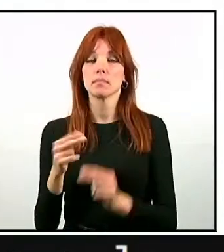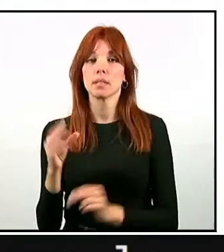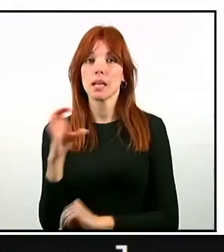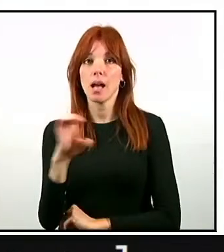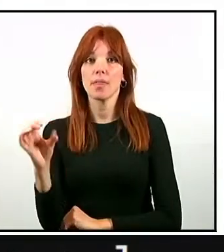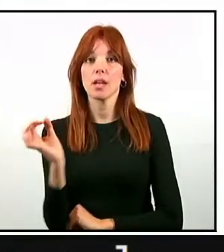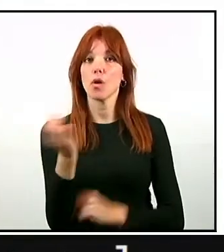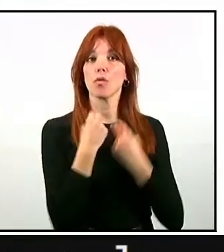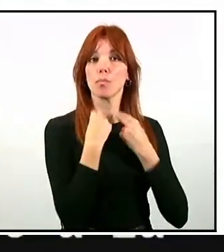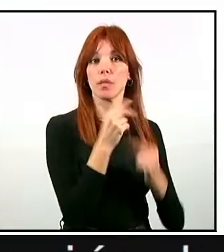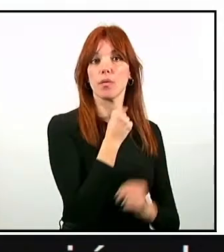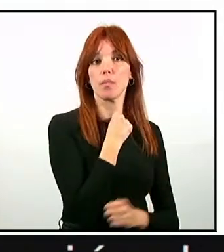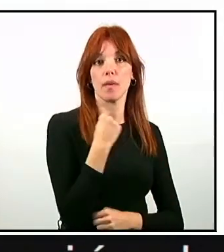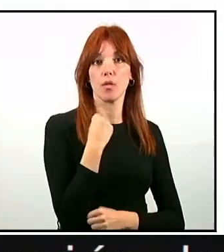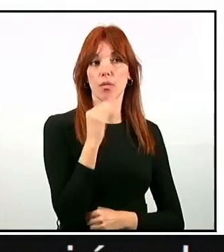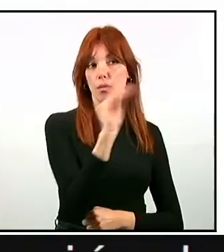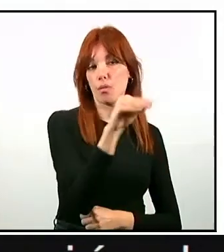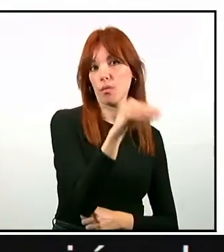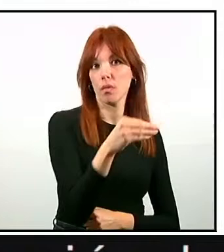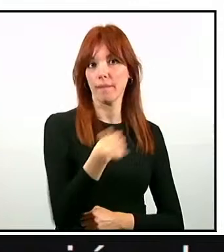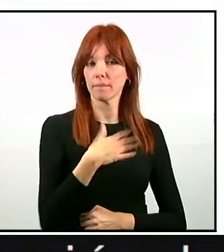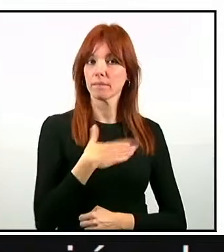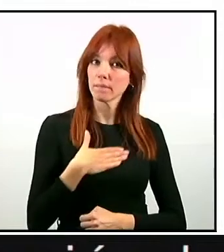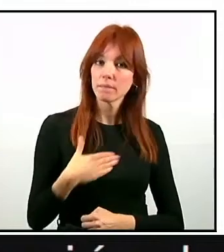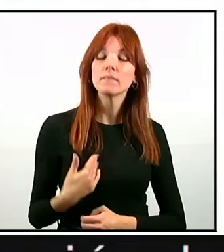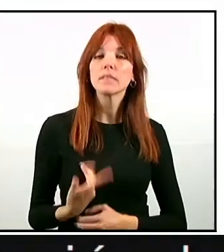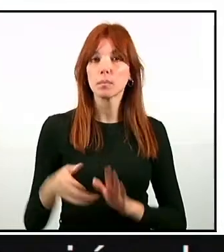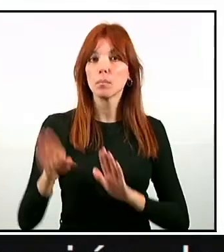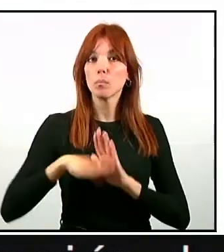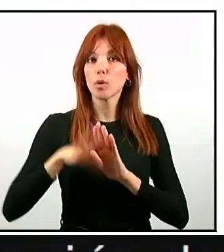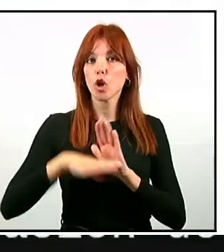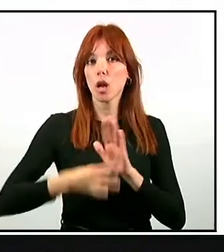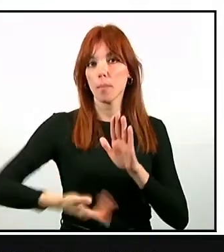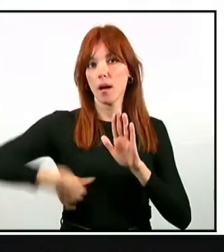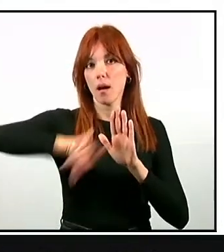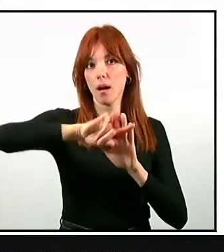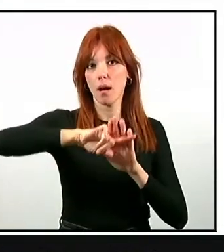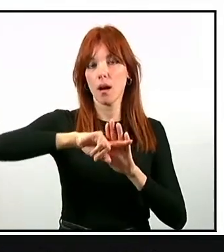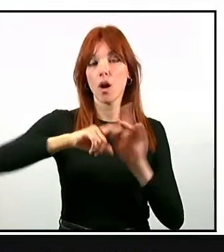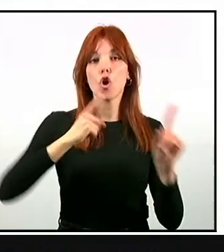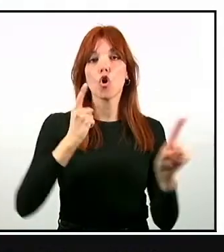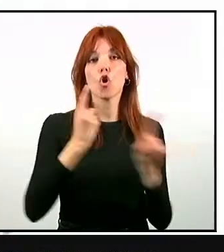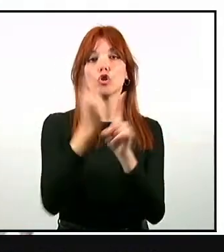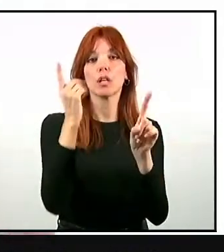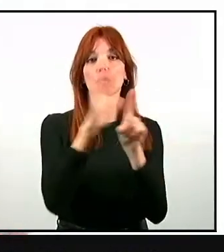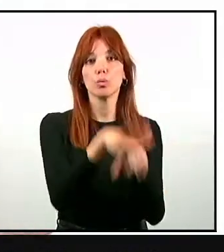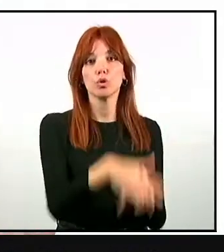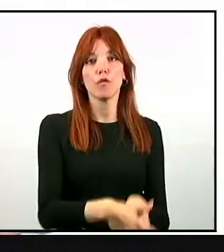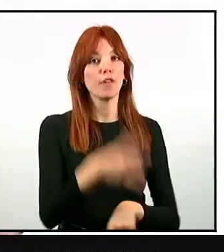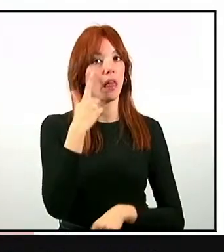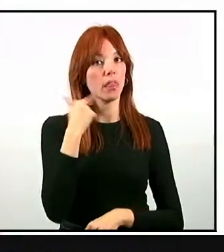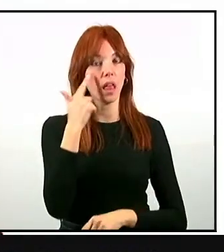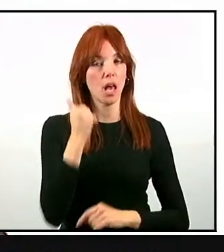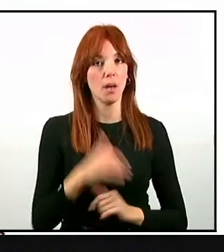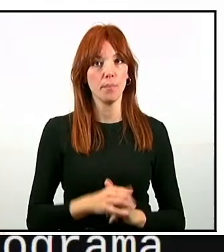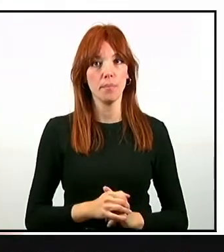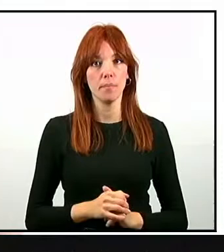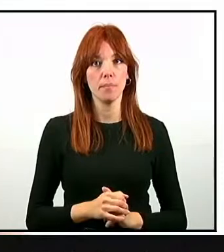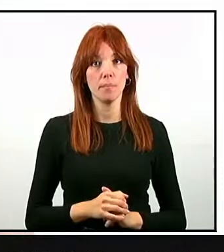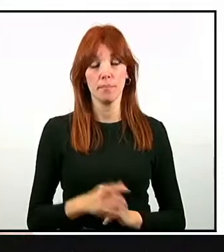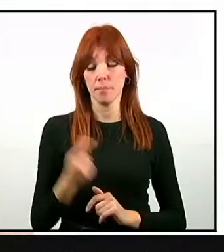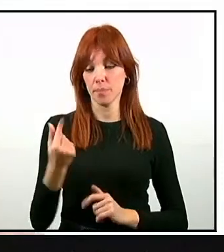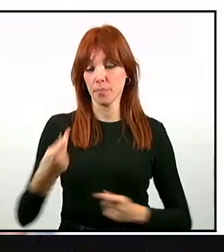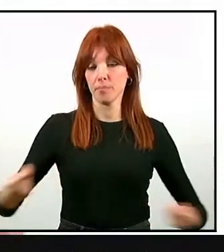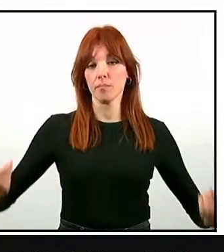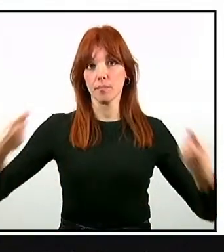a la Diputación de Badajoz, integrarse dentro de este programa contra la exclusión financiera, que tiene su parte financiada por